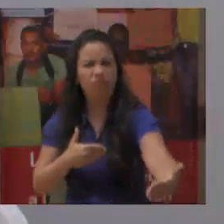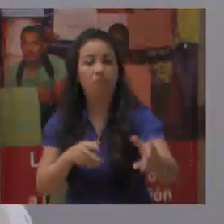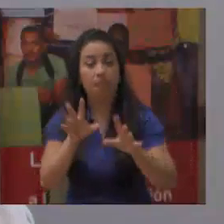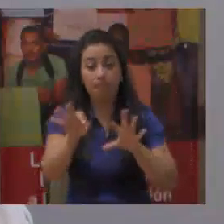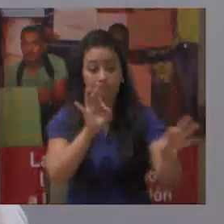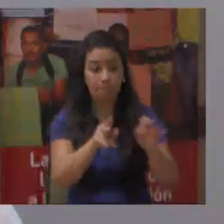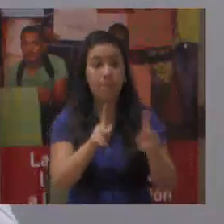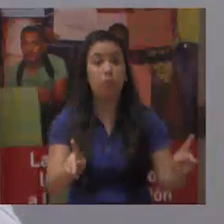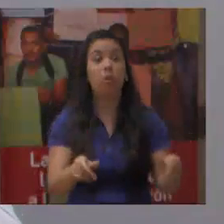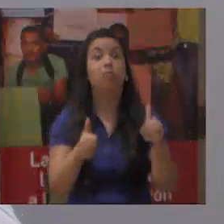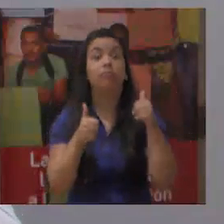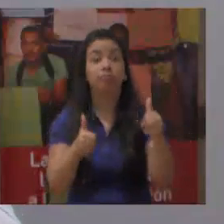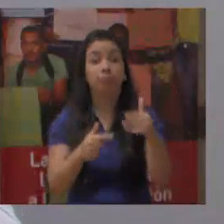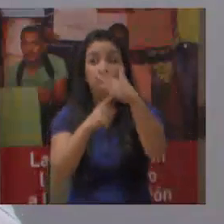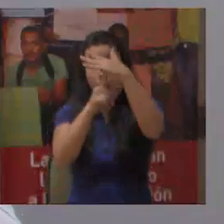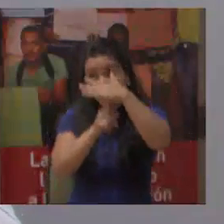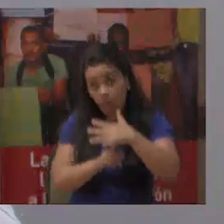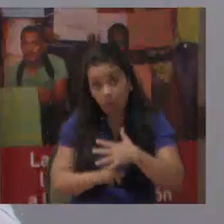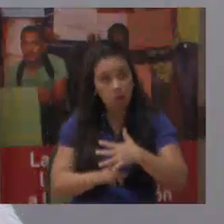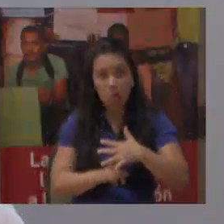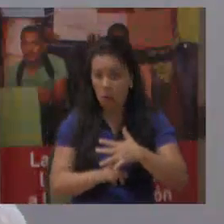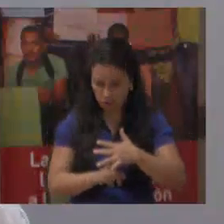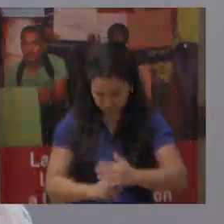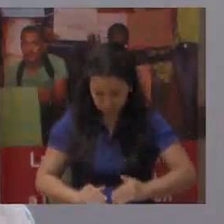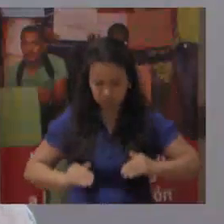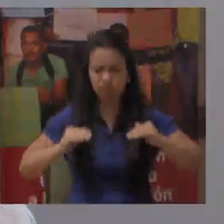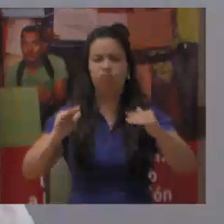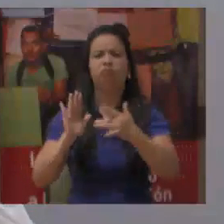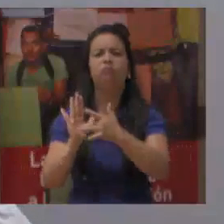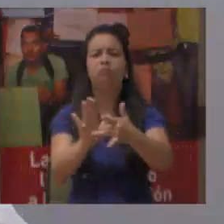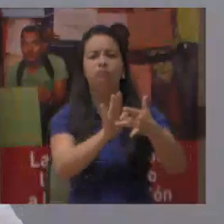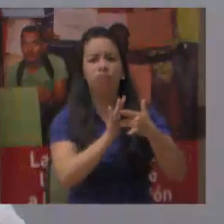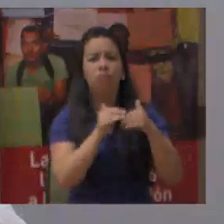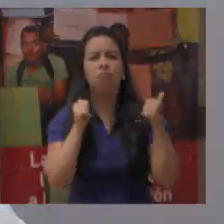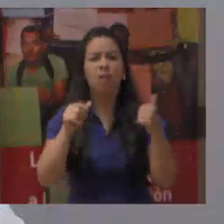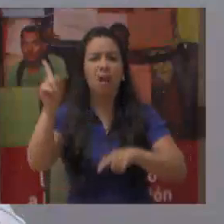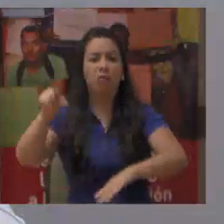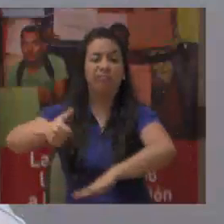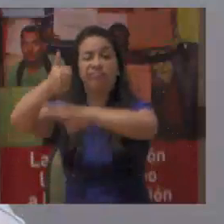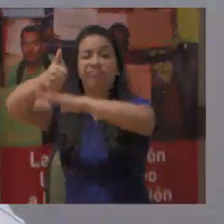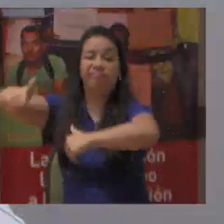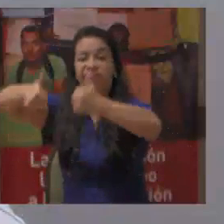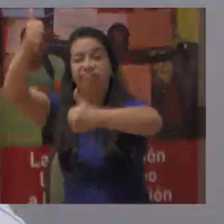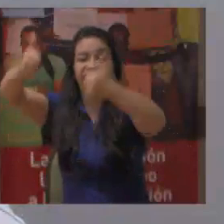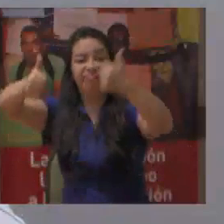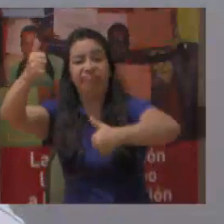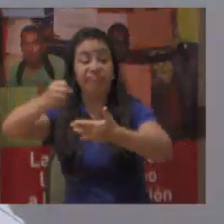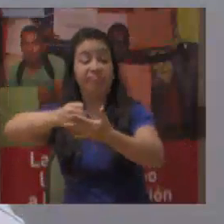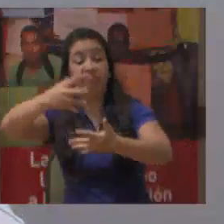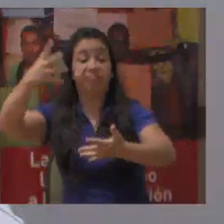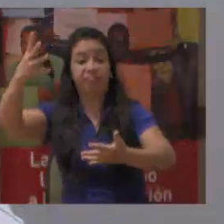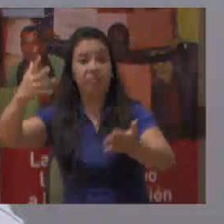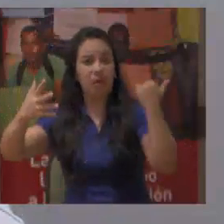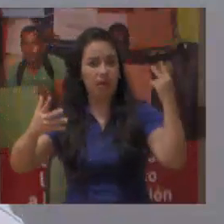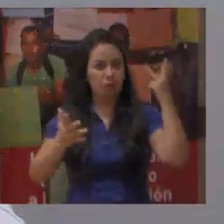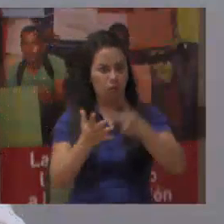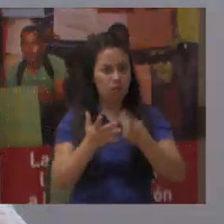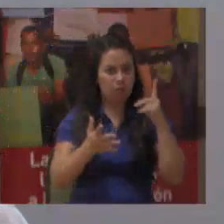gente, que no se ha dejado penetrar por el clientelismo desde que yo la conozco en el